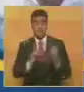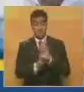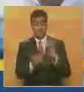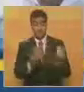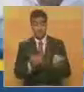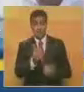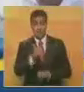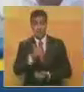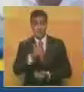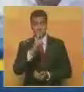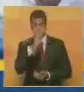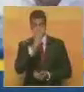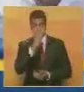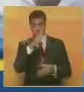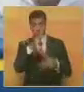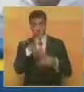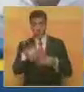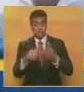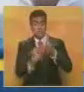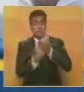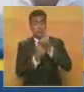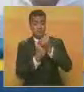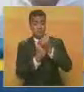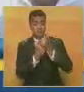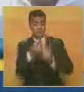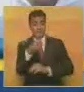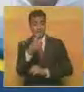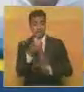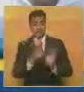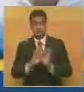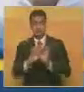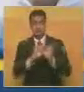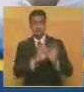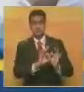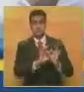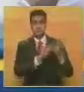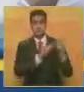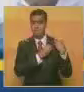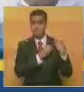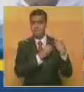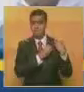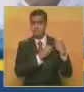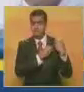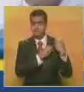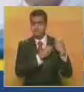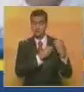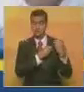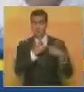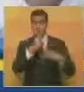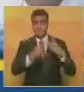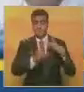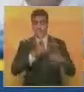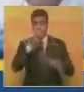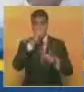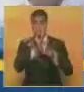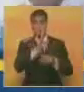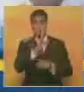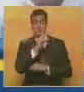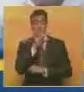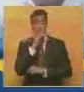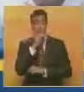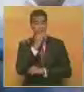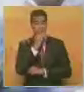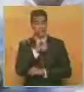el 12 de febrero, con su voto, con su apoyo, en el abanderado de la unidad, en el líder que va a encabezar el proceso hasta el 7 de octubre,